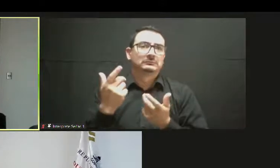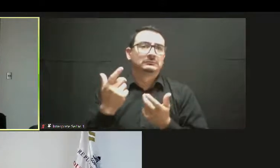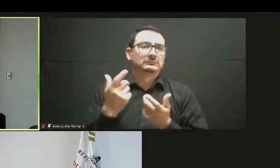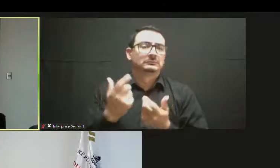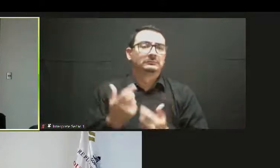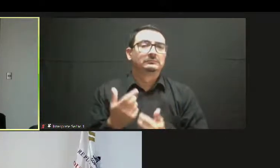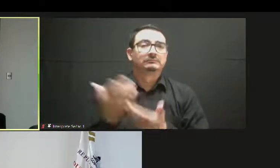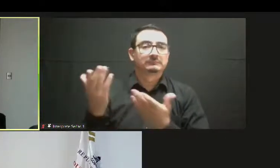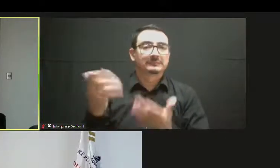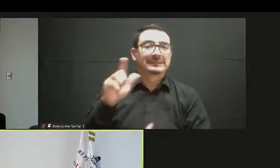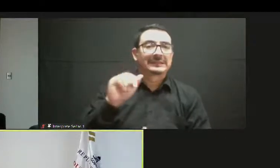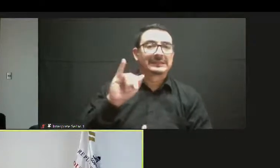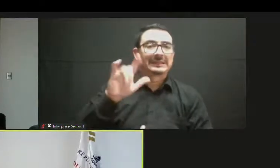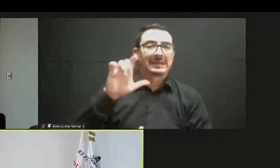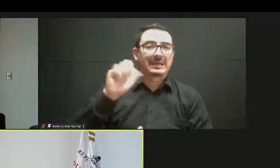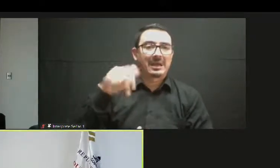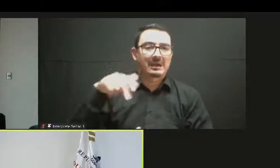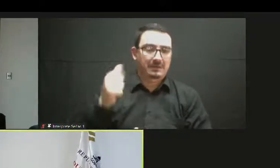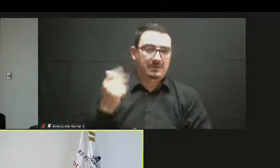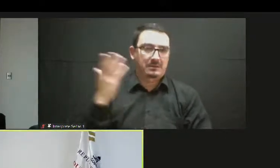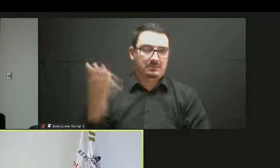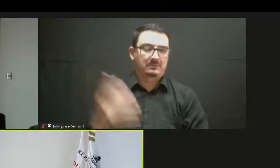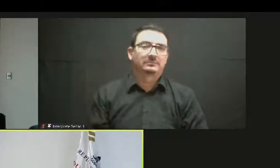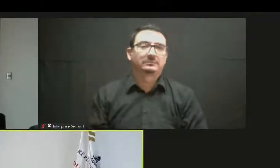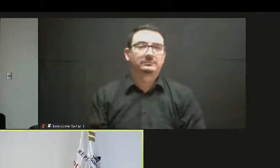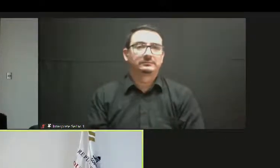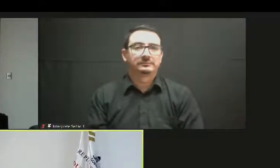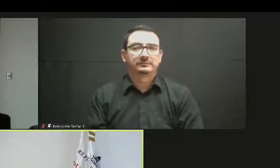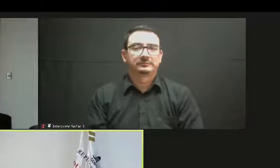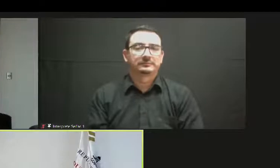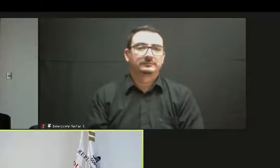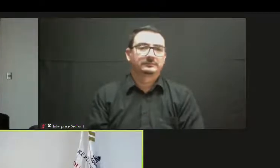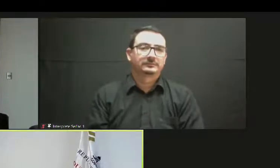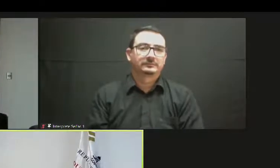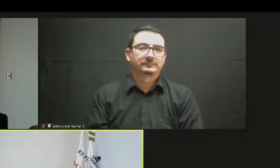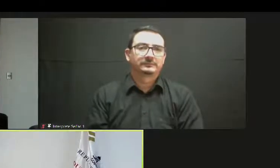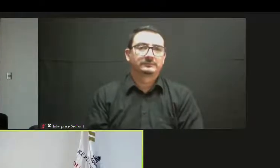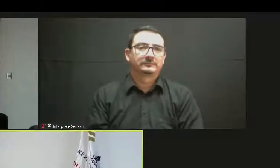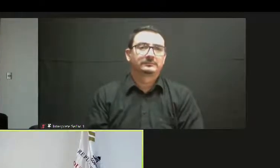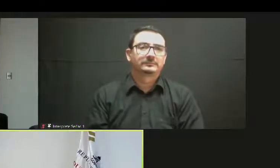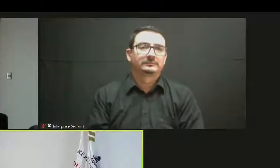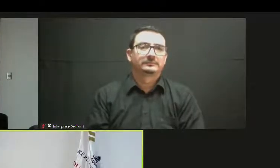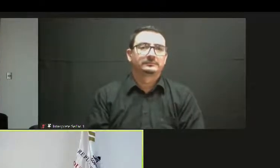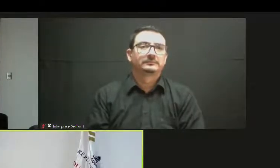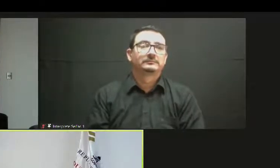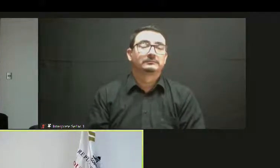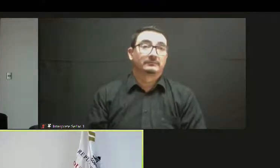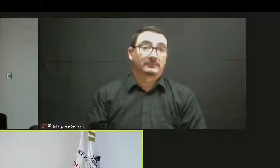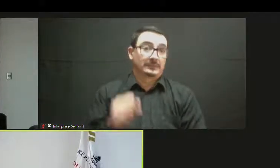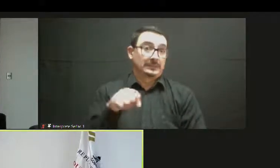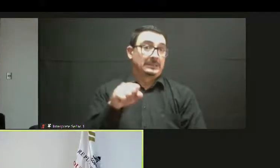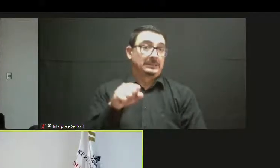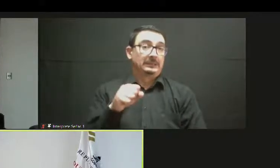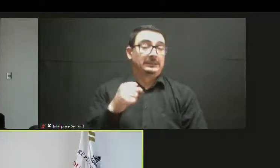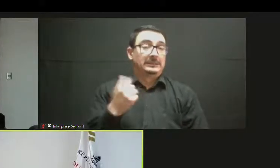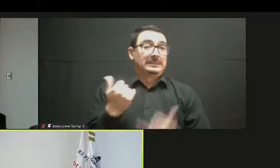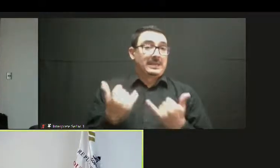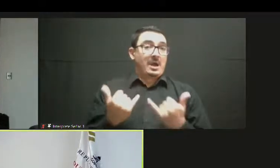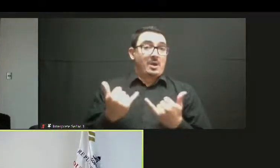Claro, la industria creativa se ha constituido en una oportunidad para todos nuestros talentos con vocación